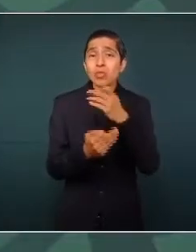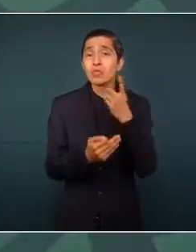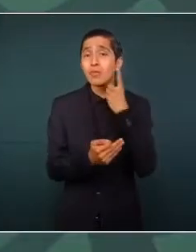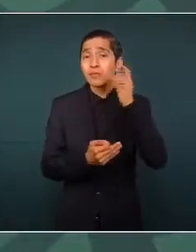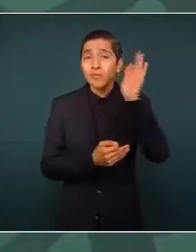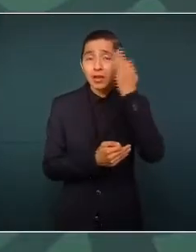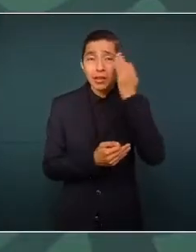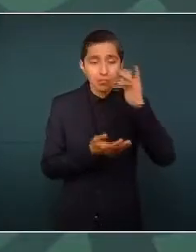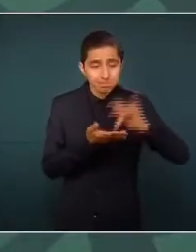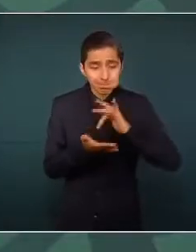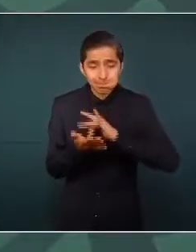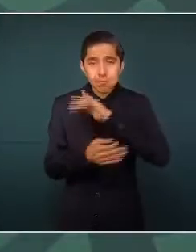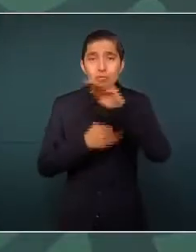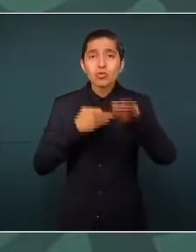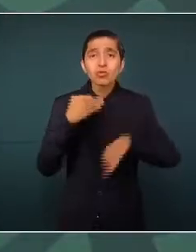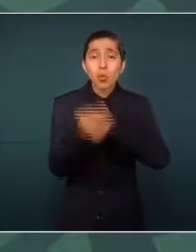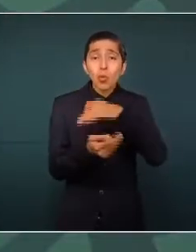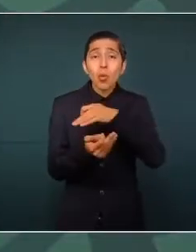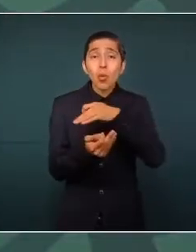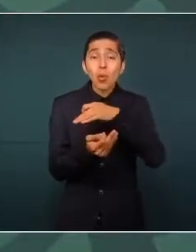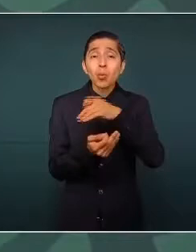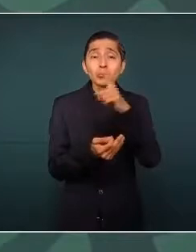legisladores. Fue unánime.